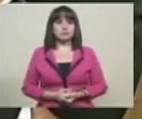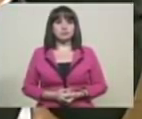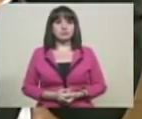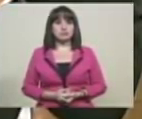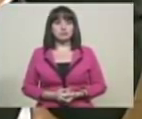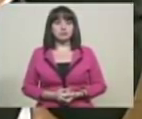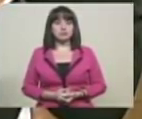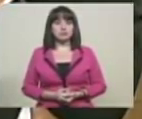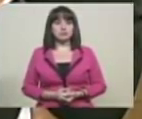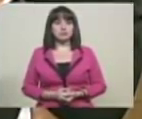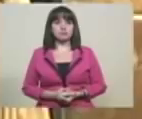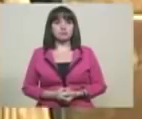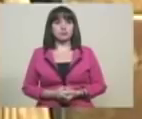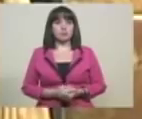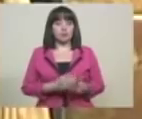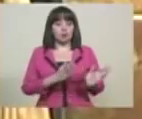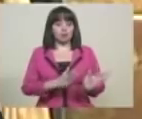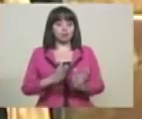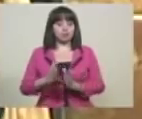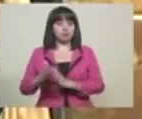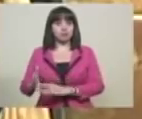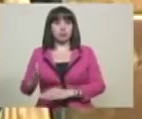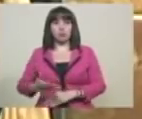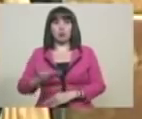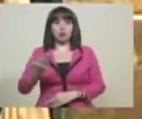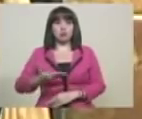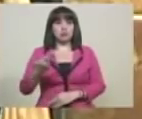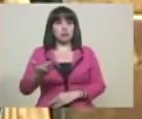muy importante con una meta de